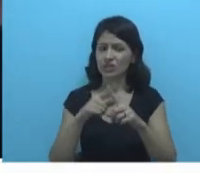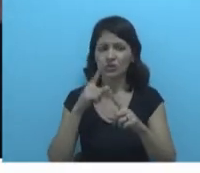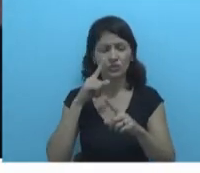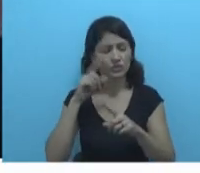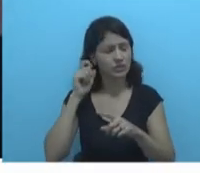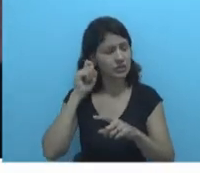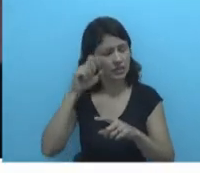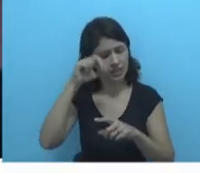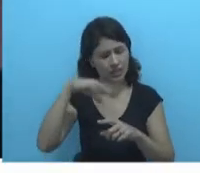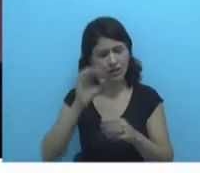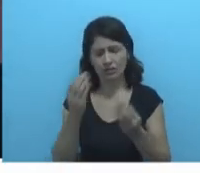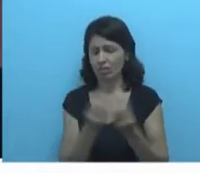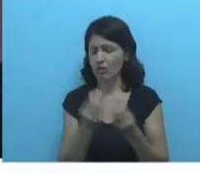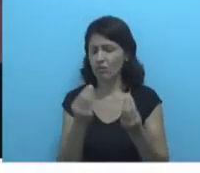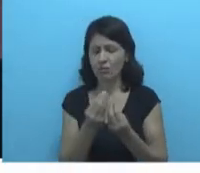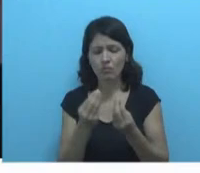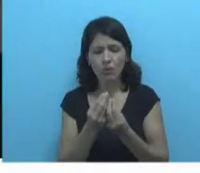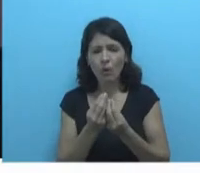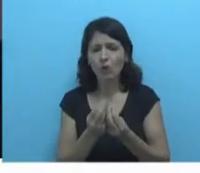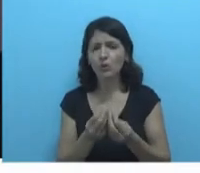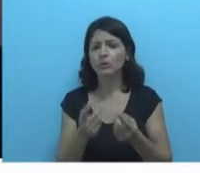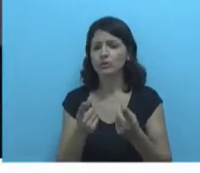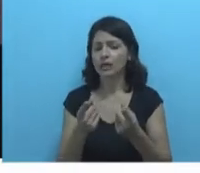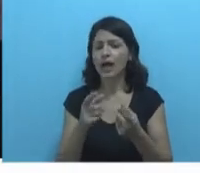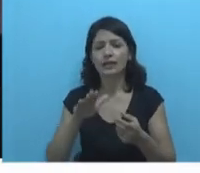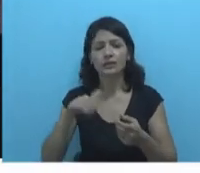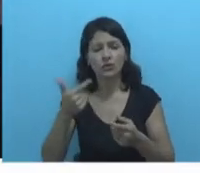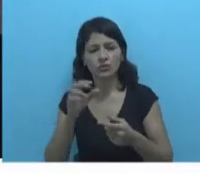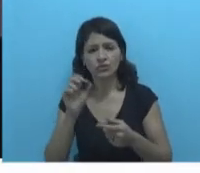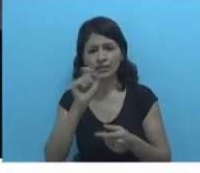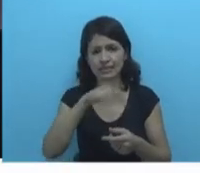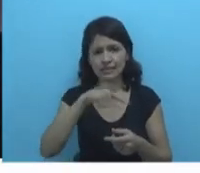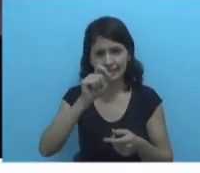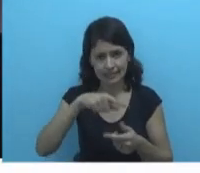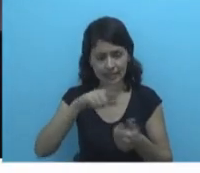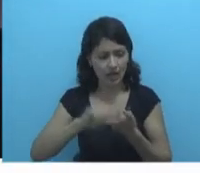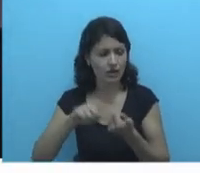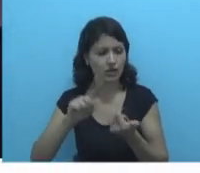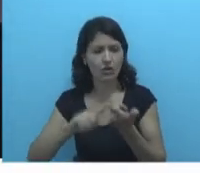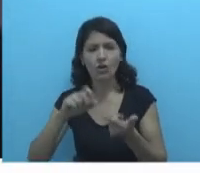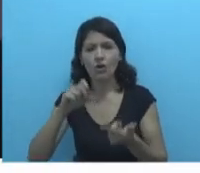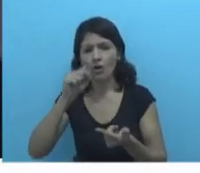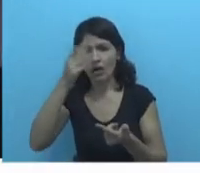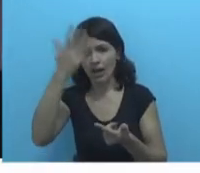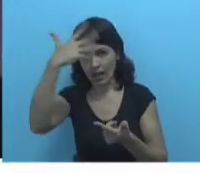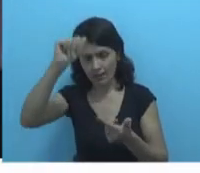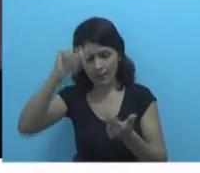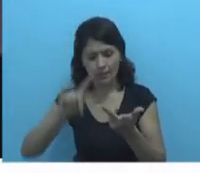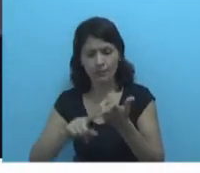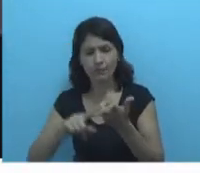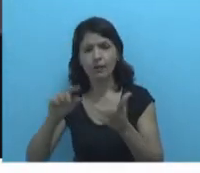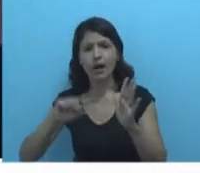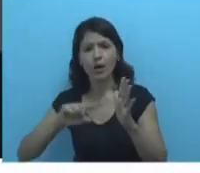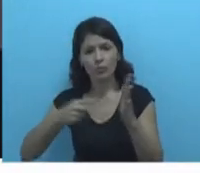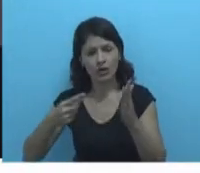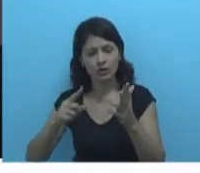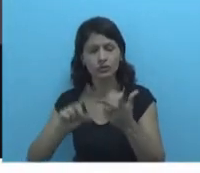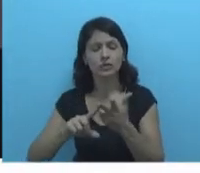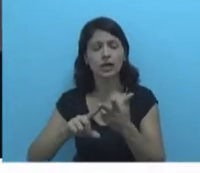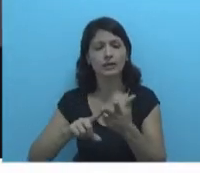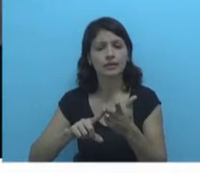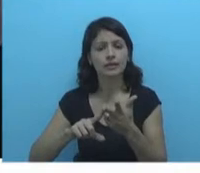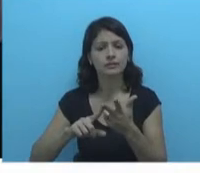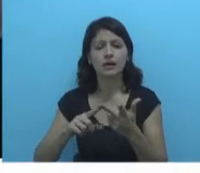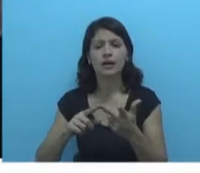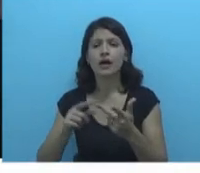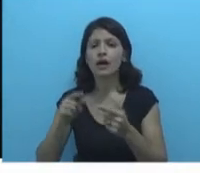a que algunas provincias como Buenos Aires, La Pampa y Chaco empezaran a instalar este tipo de tecnología que se usa en